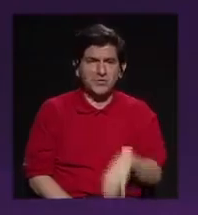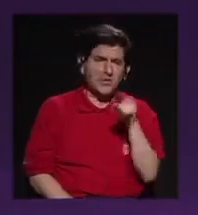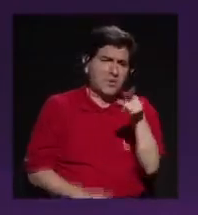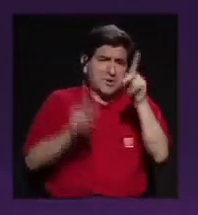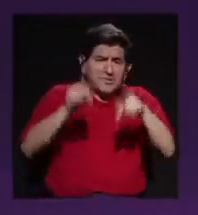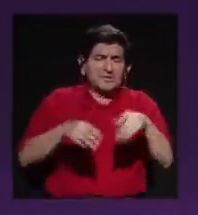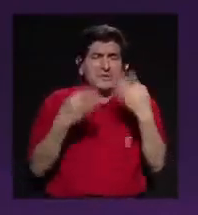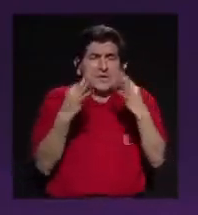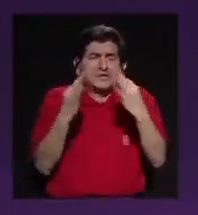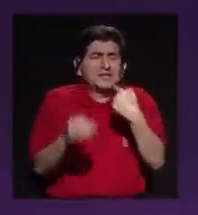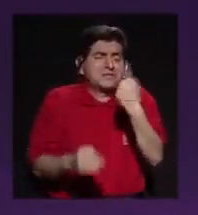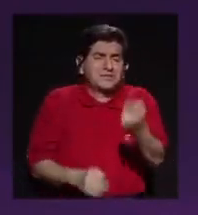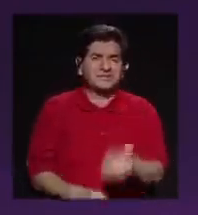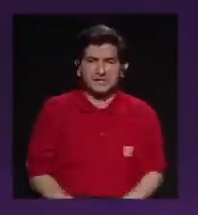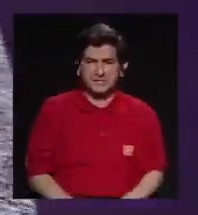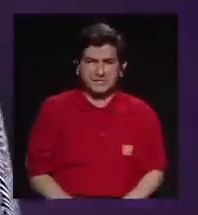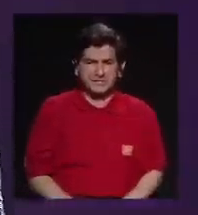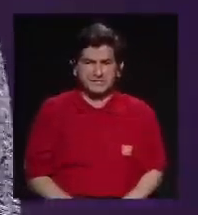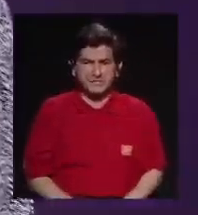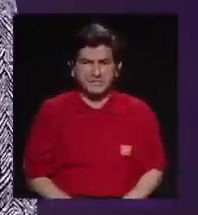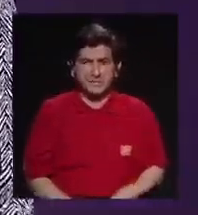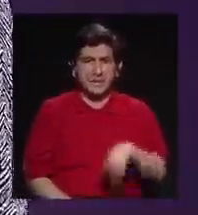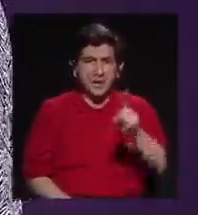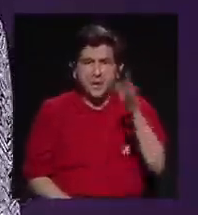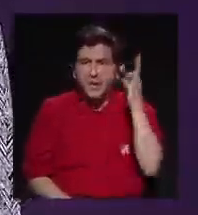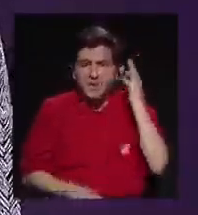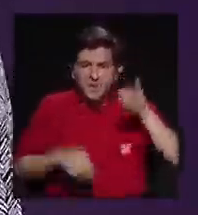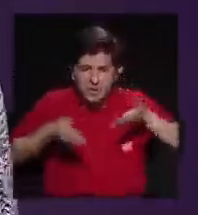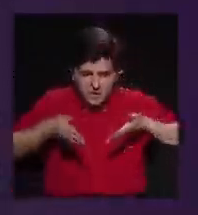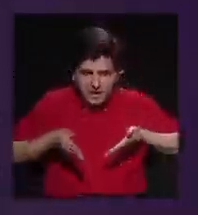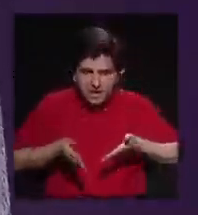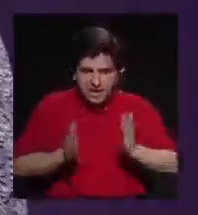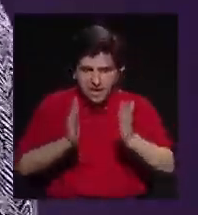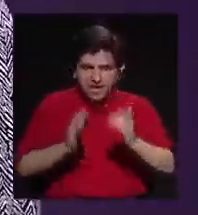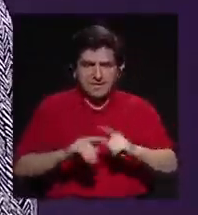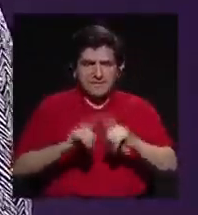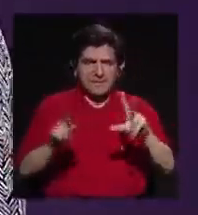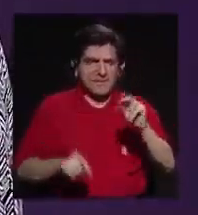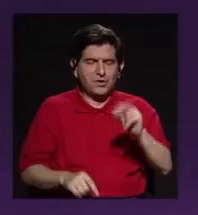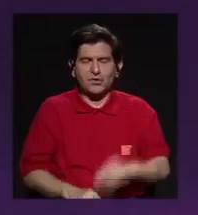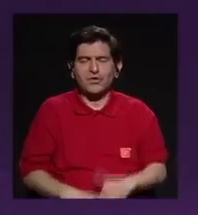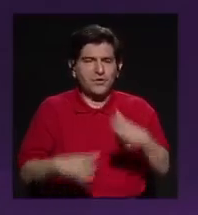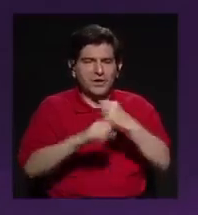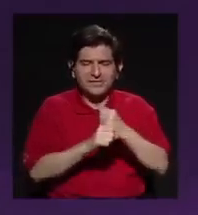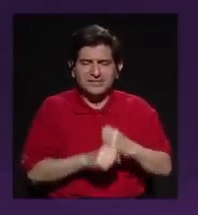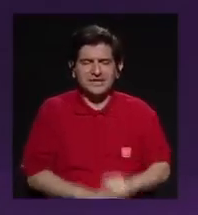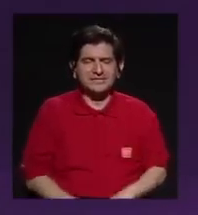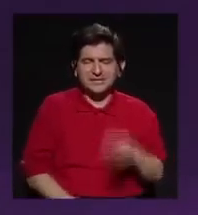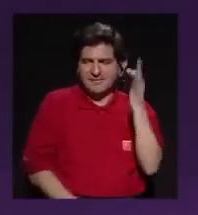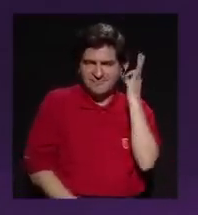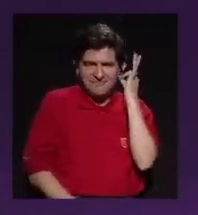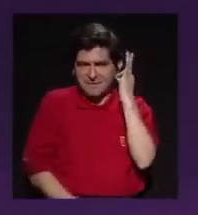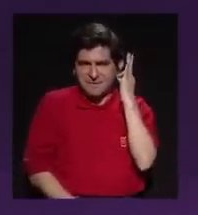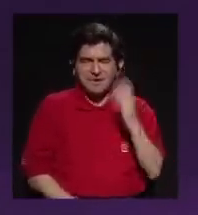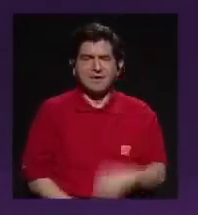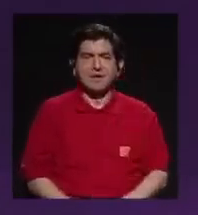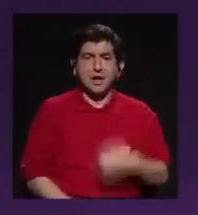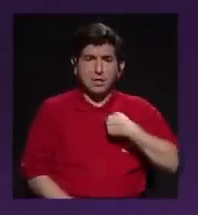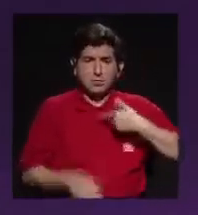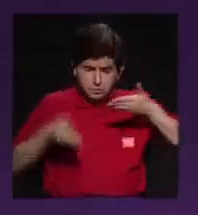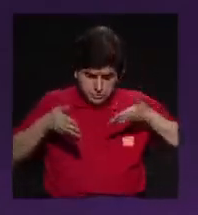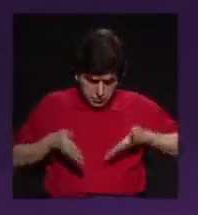señor. Lo que ese señor dijo, una mujer nace, pero no se hace femenina, ¿verdad? Porque es decir,